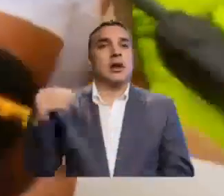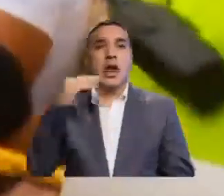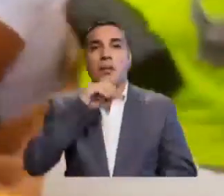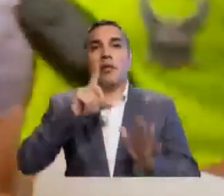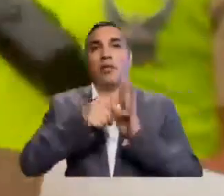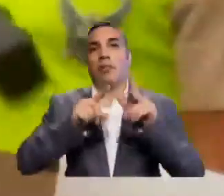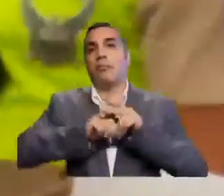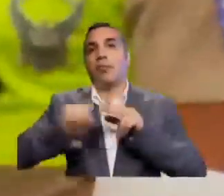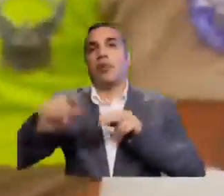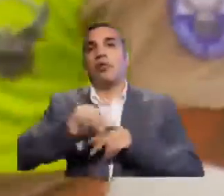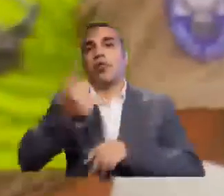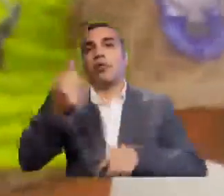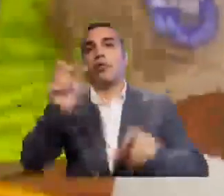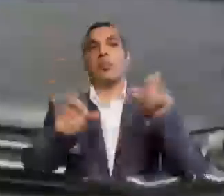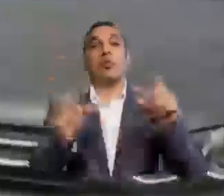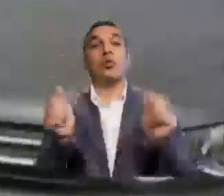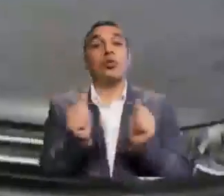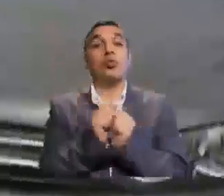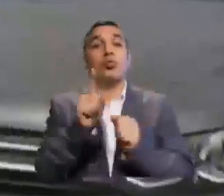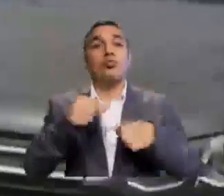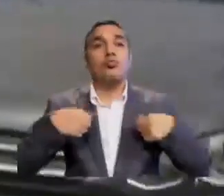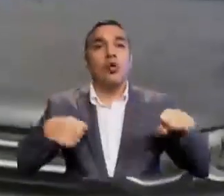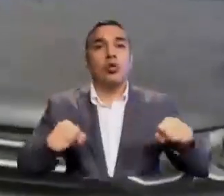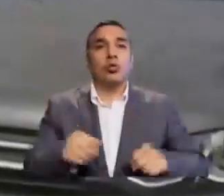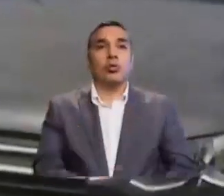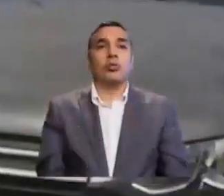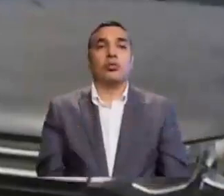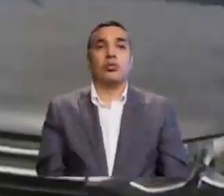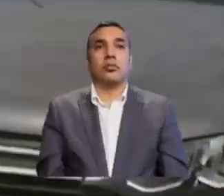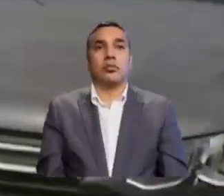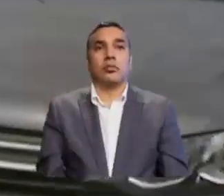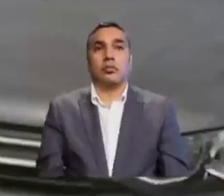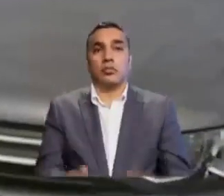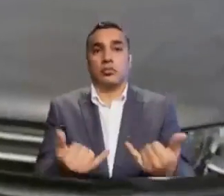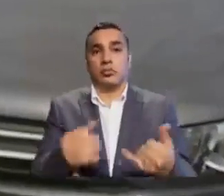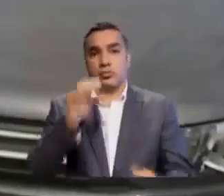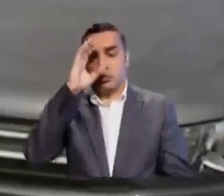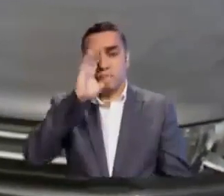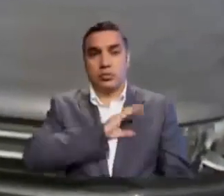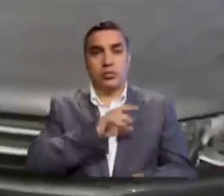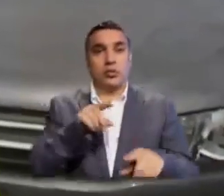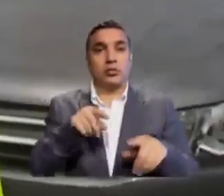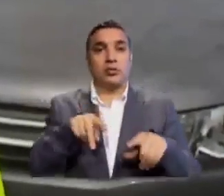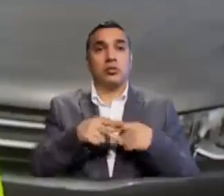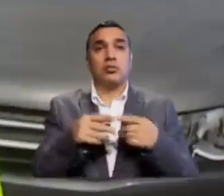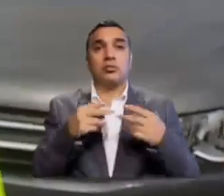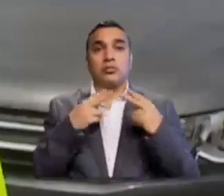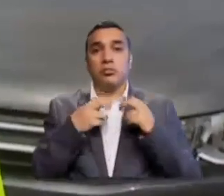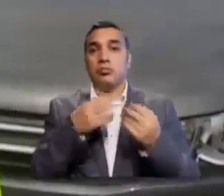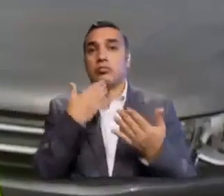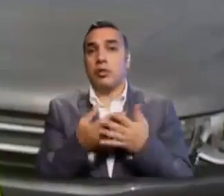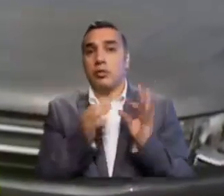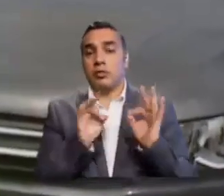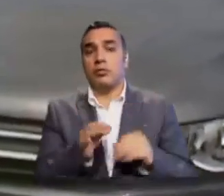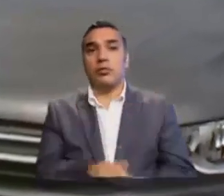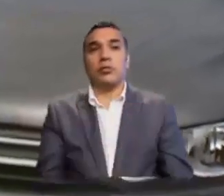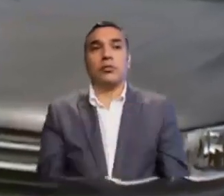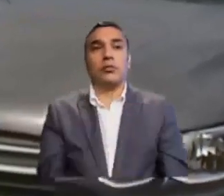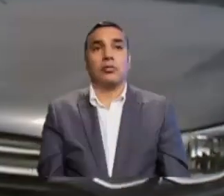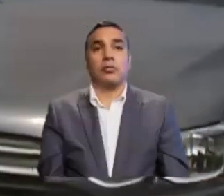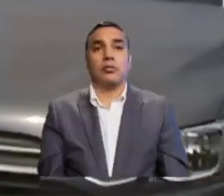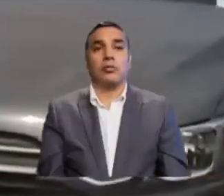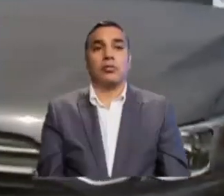huyó junto a otro en una moto. Al momento esta criminalística está haciendo el levantamiento de indicios y al